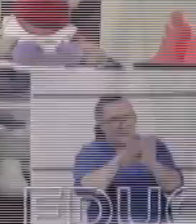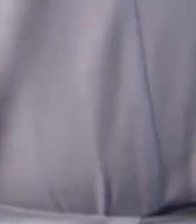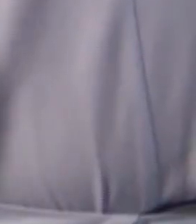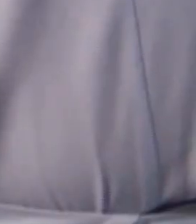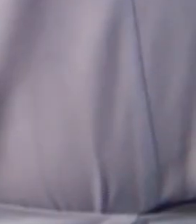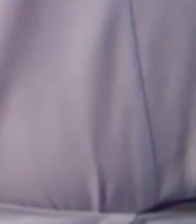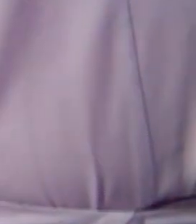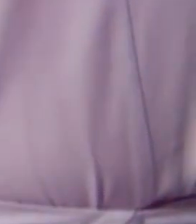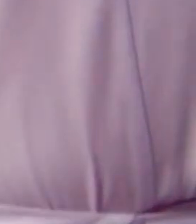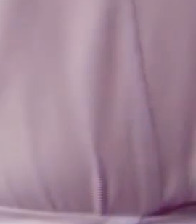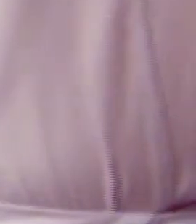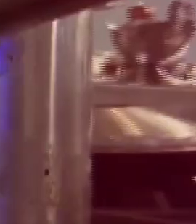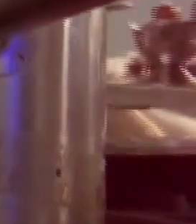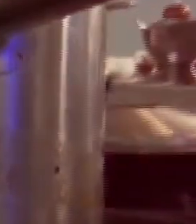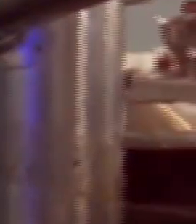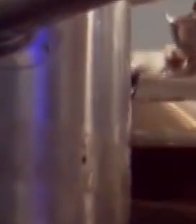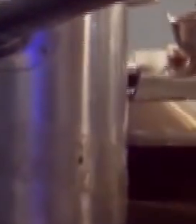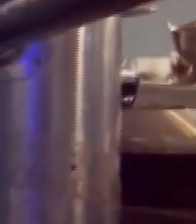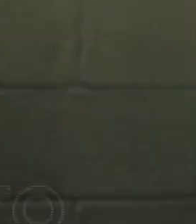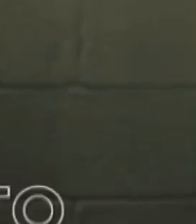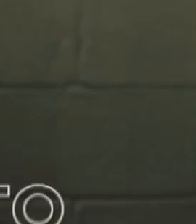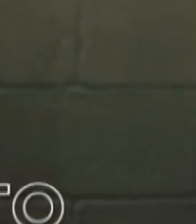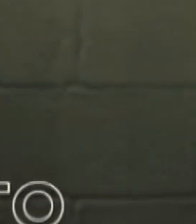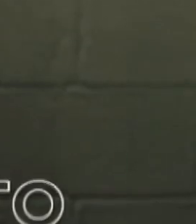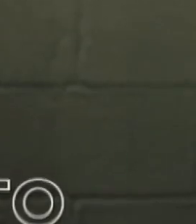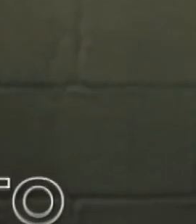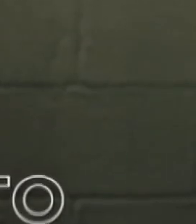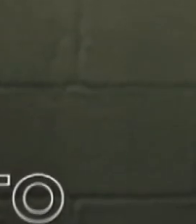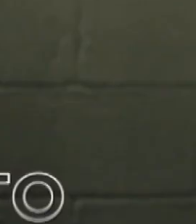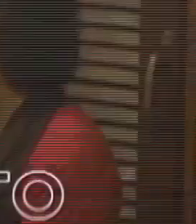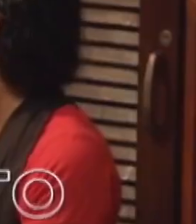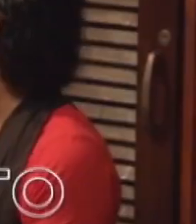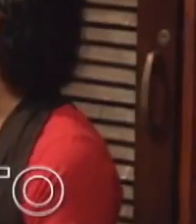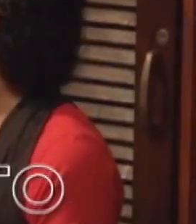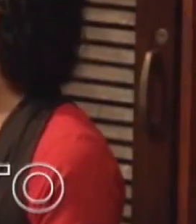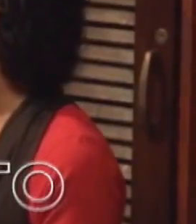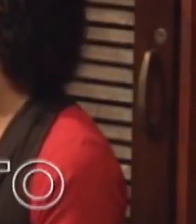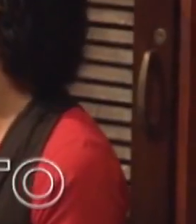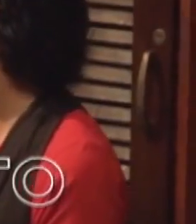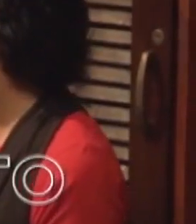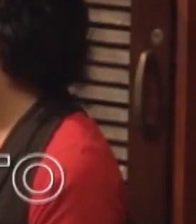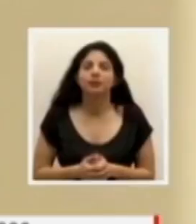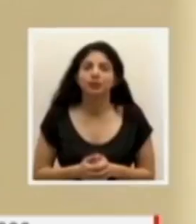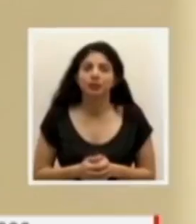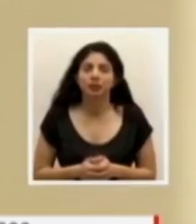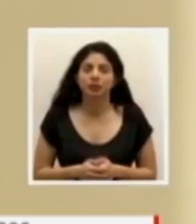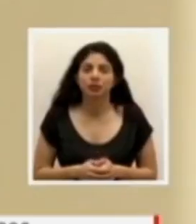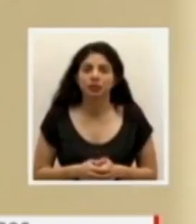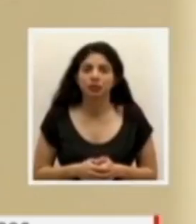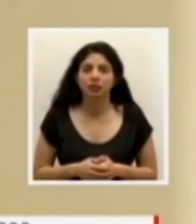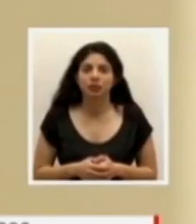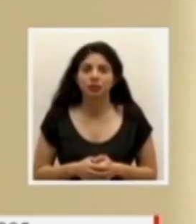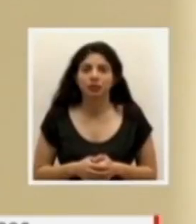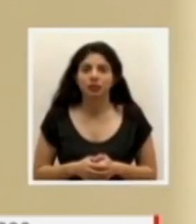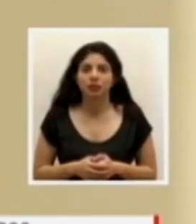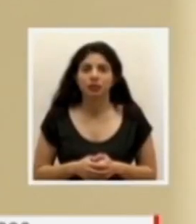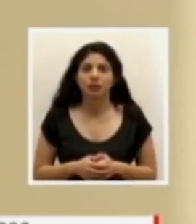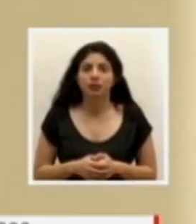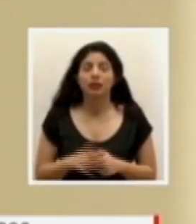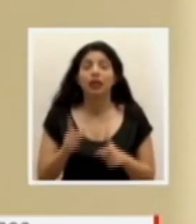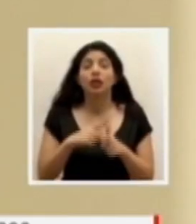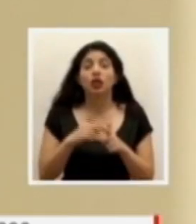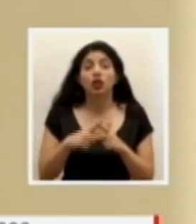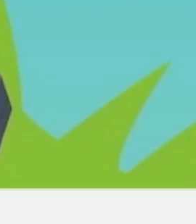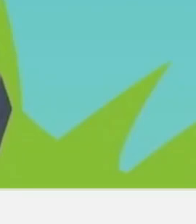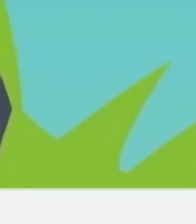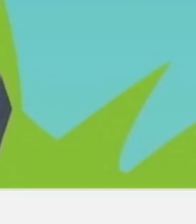el 80% de nuestros contenidos son hechos en Costa Rica, tanto de producción propia como en alianza